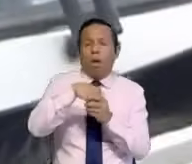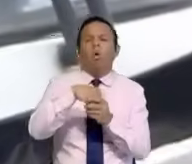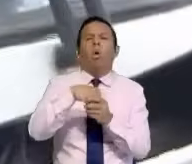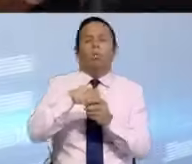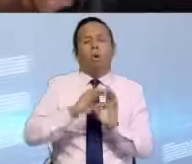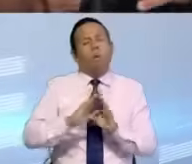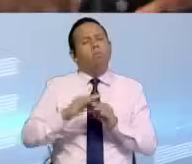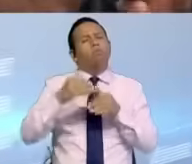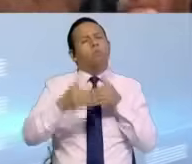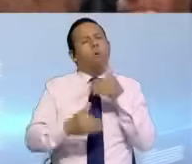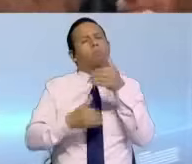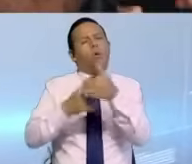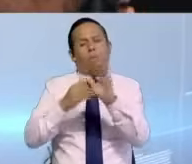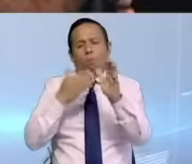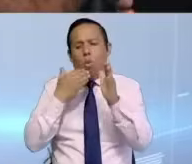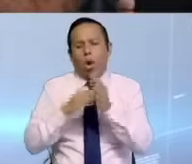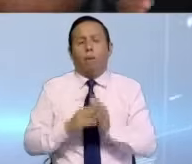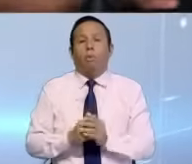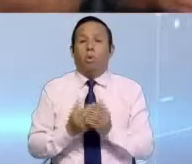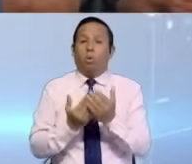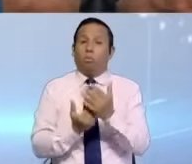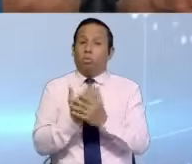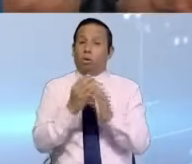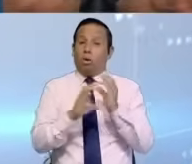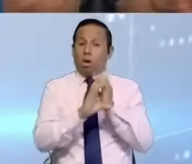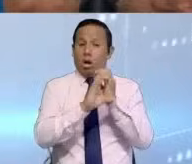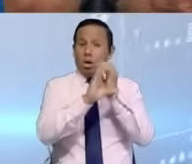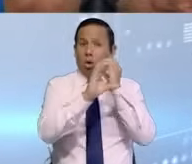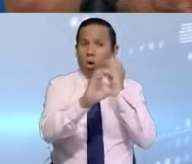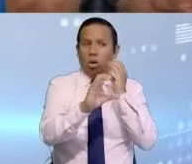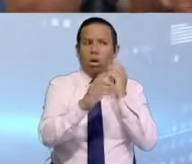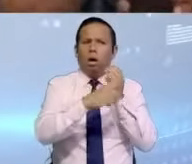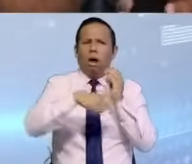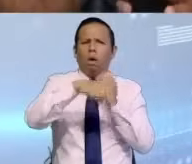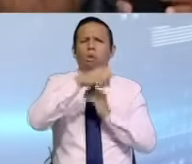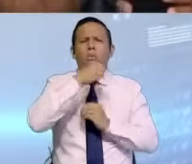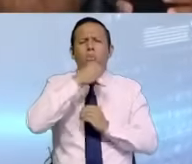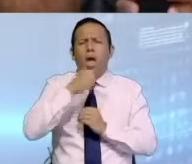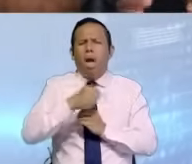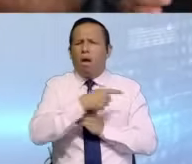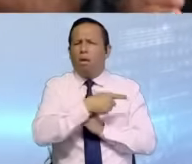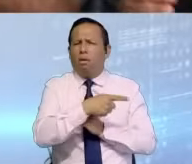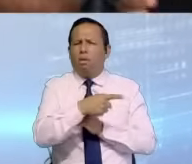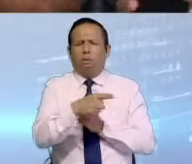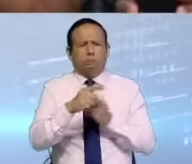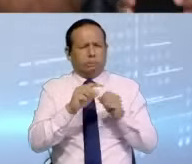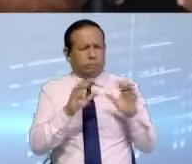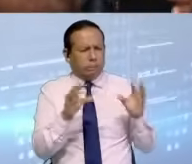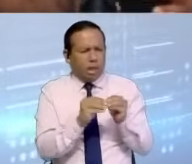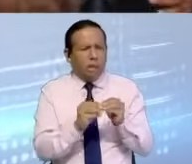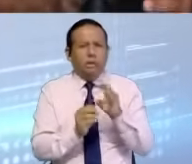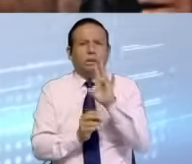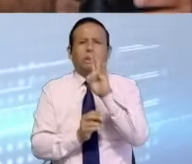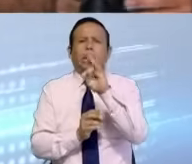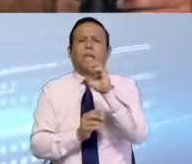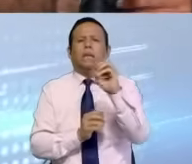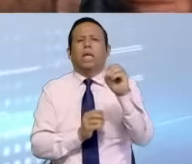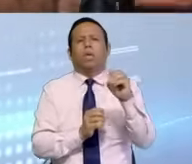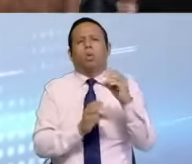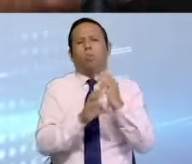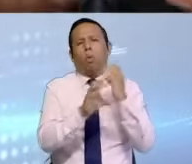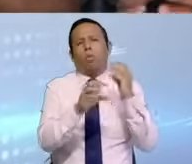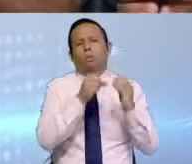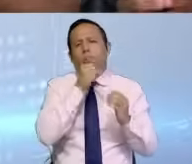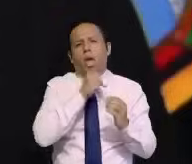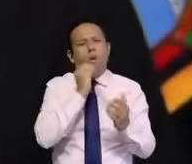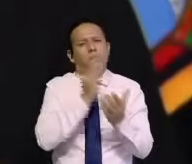hay. Comenzando con vehículos que ya han fenecido con su vida útil, estamos hablando de casi 700 unidades de transporte que